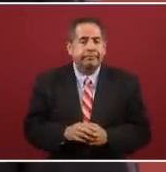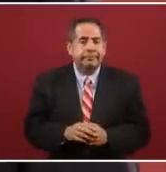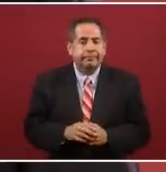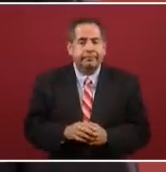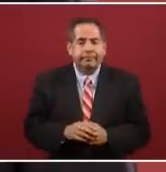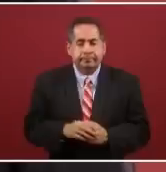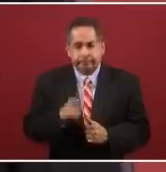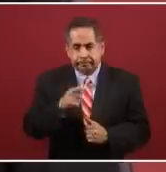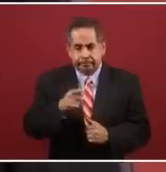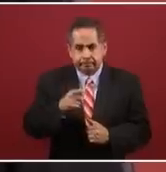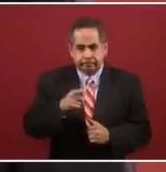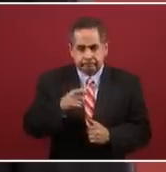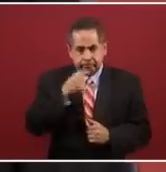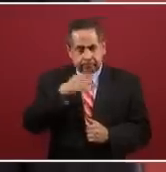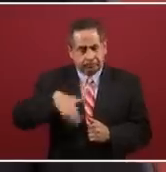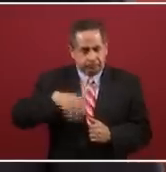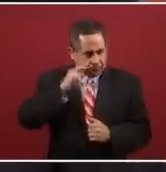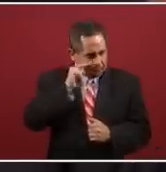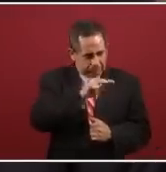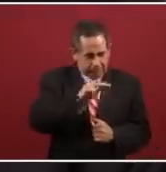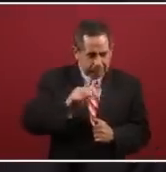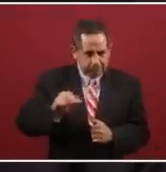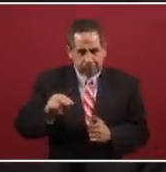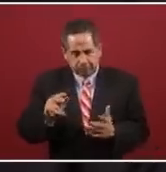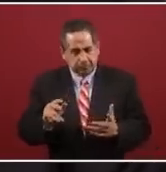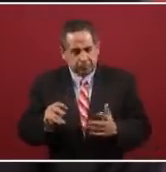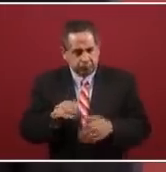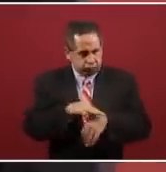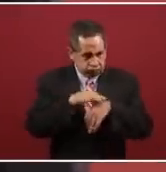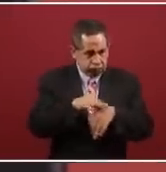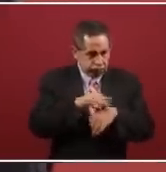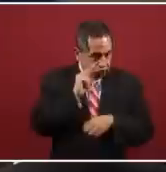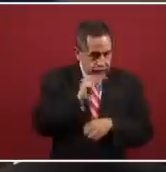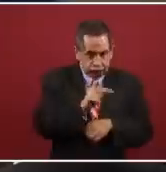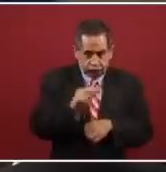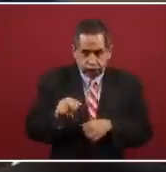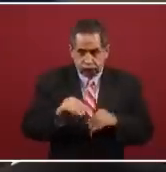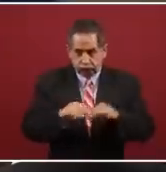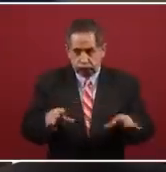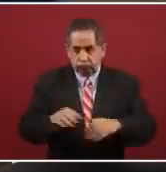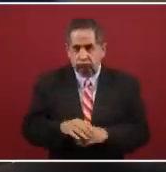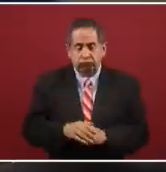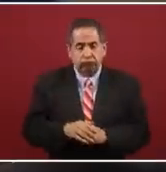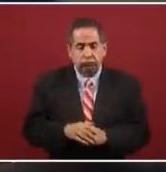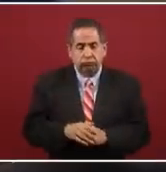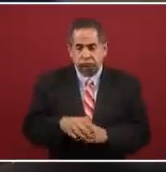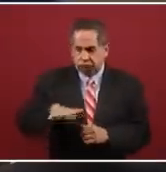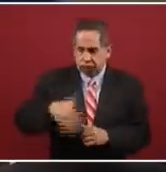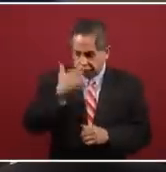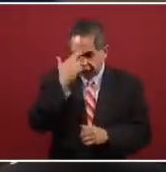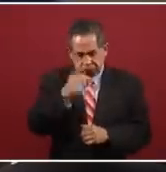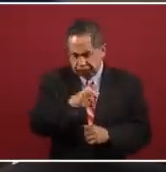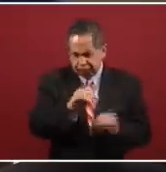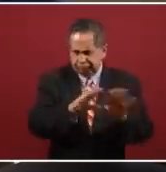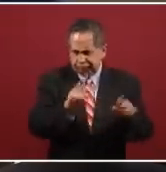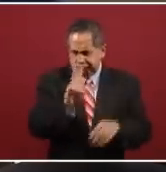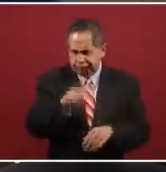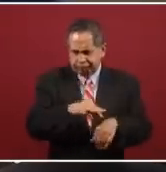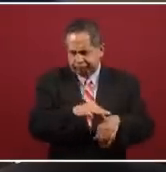que tú vistes y que es como lo describes,